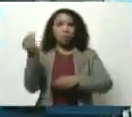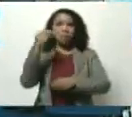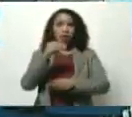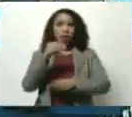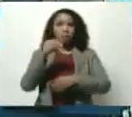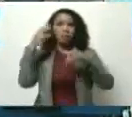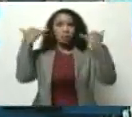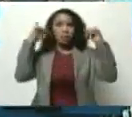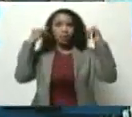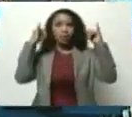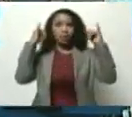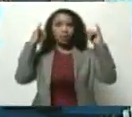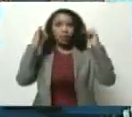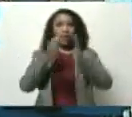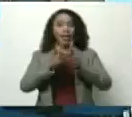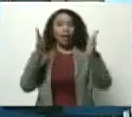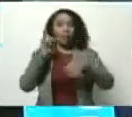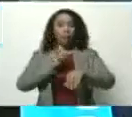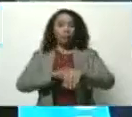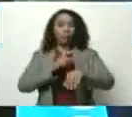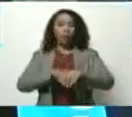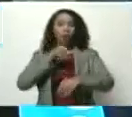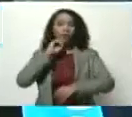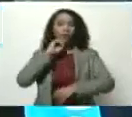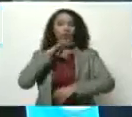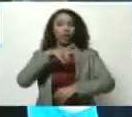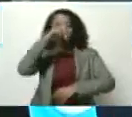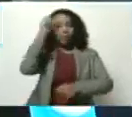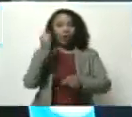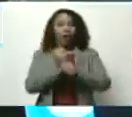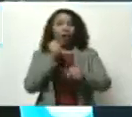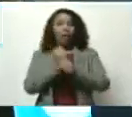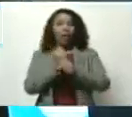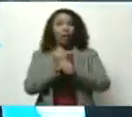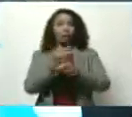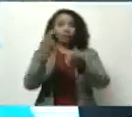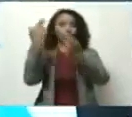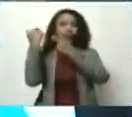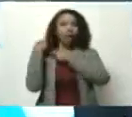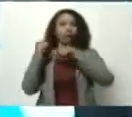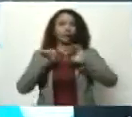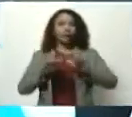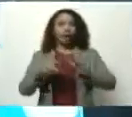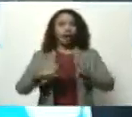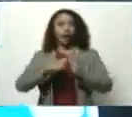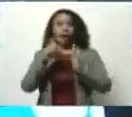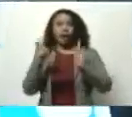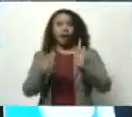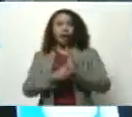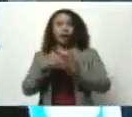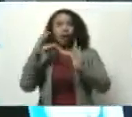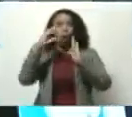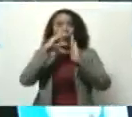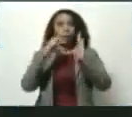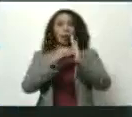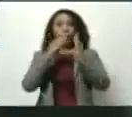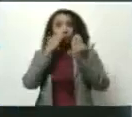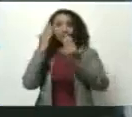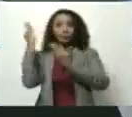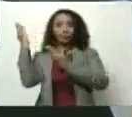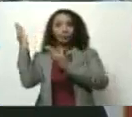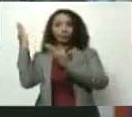conmemorar grandes momentos históricos de su gestión a cargo de la secretaria general de la opep